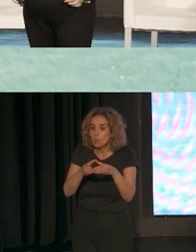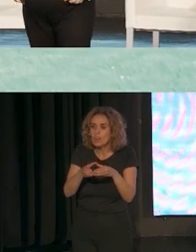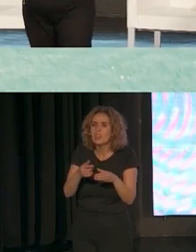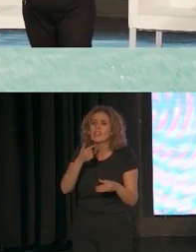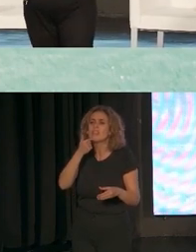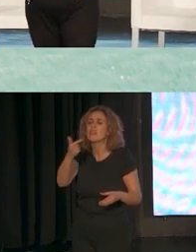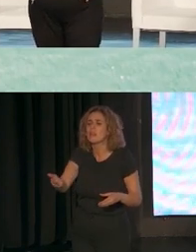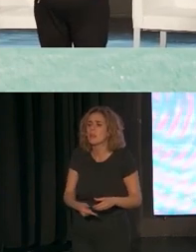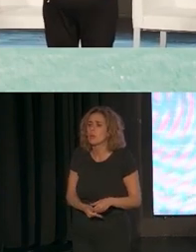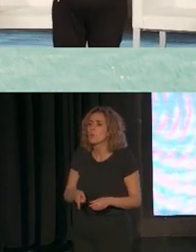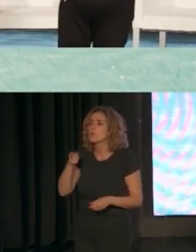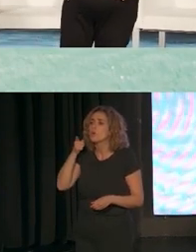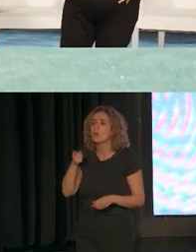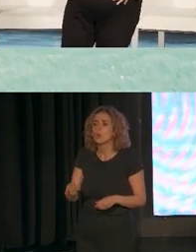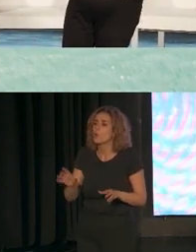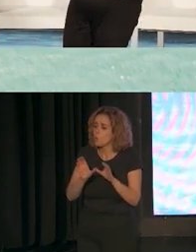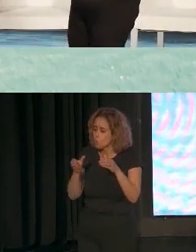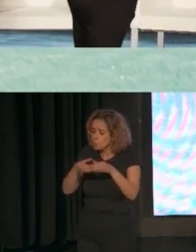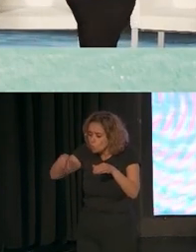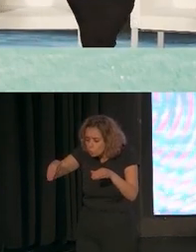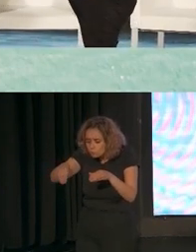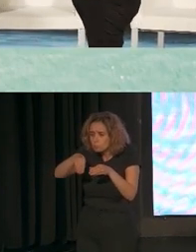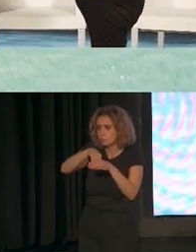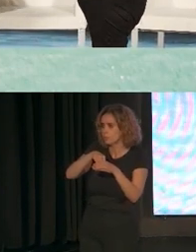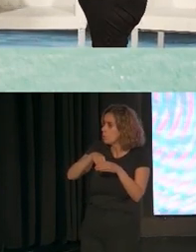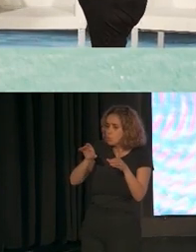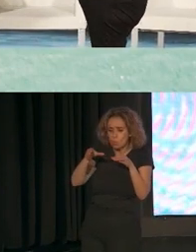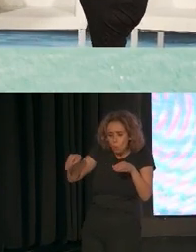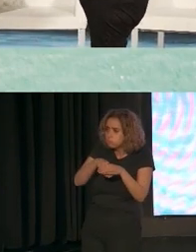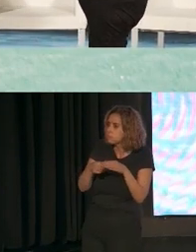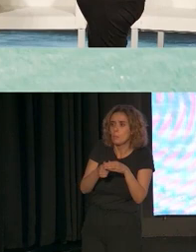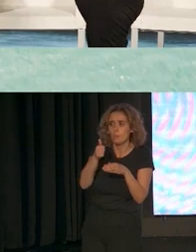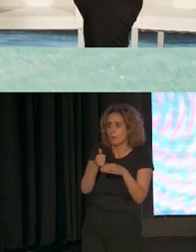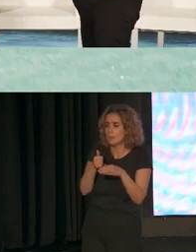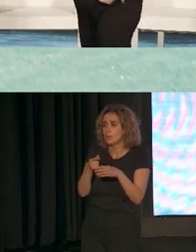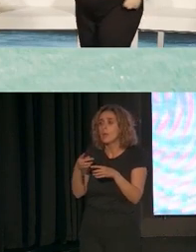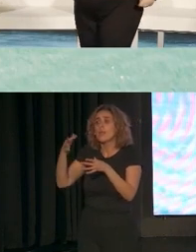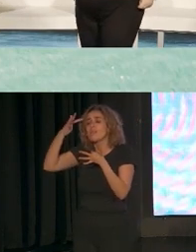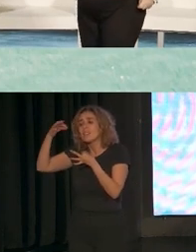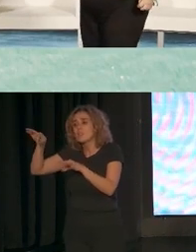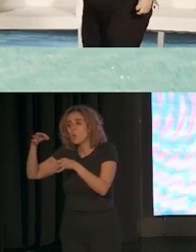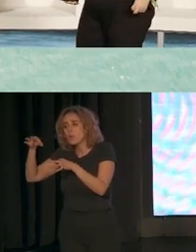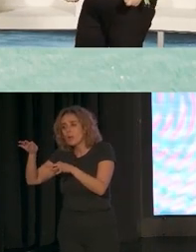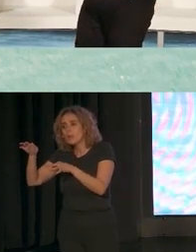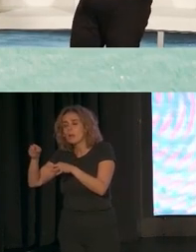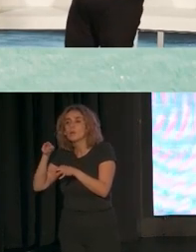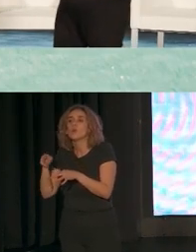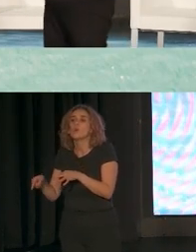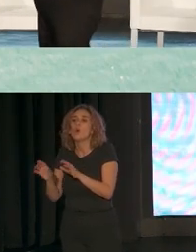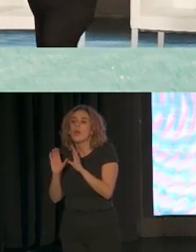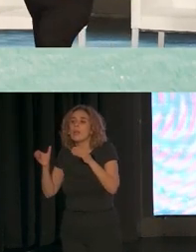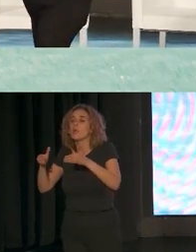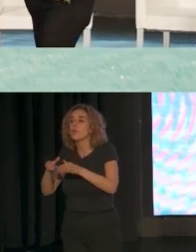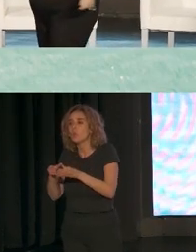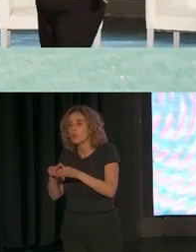te dice eres uno de nosotros y eres uno más y el factor de singularidad es cuando el